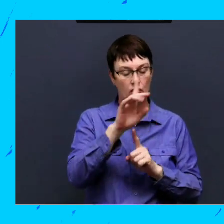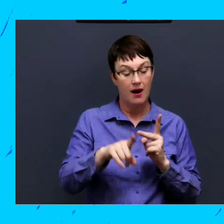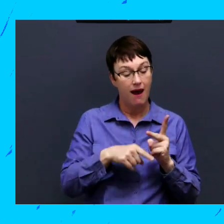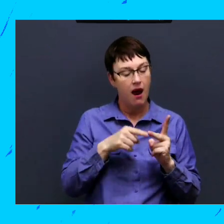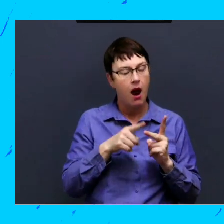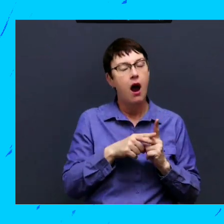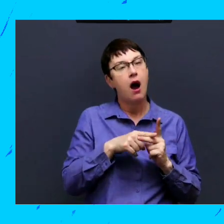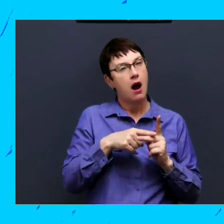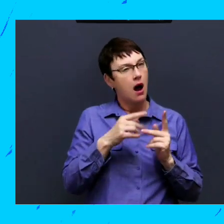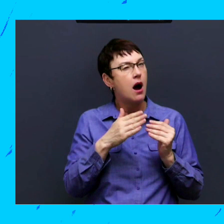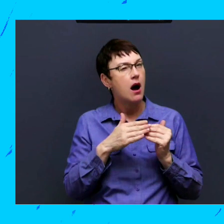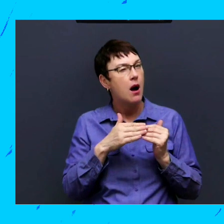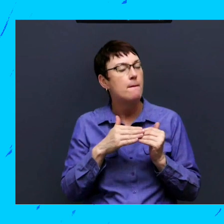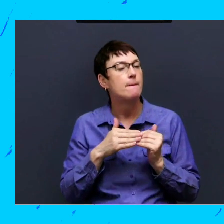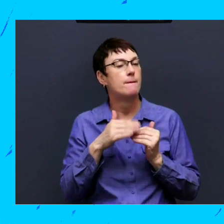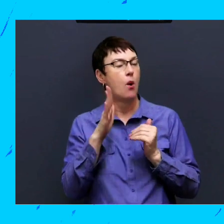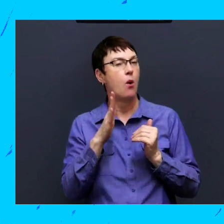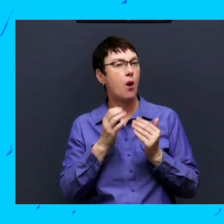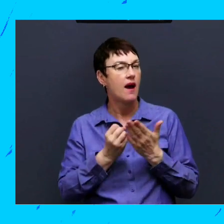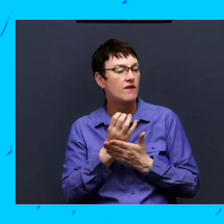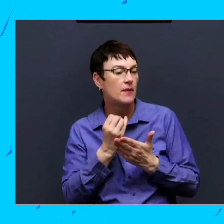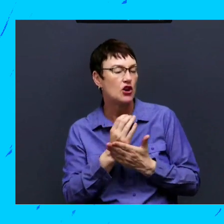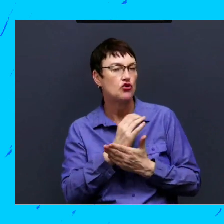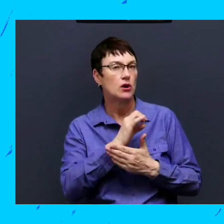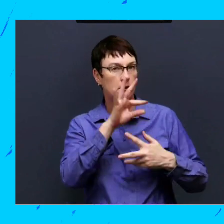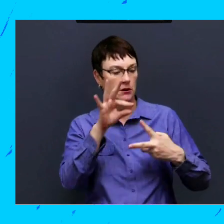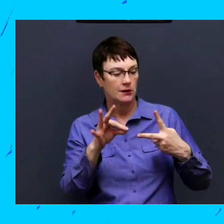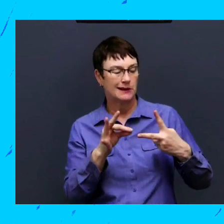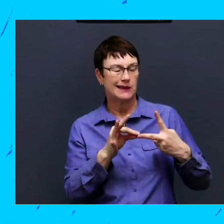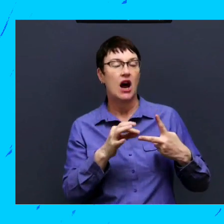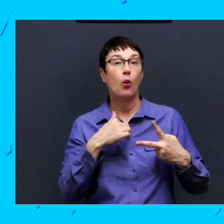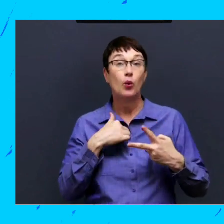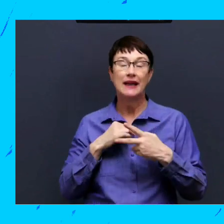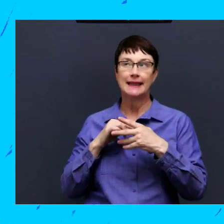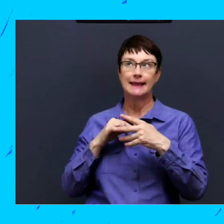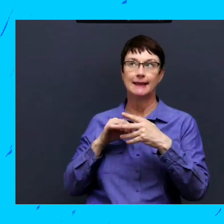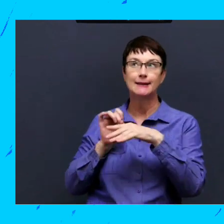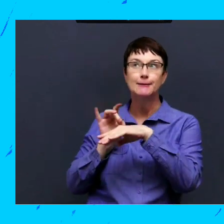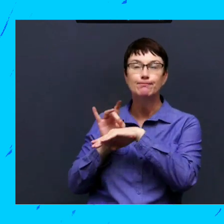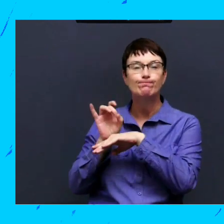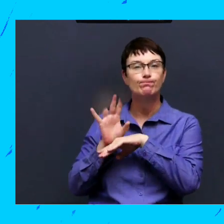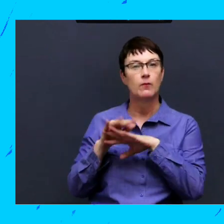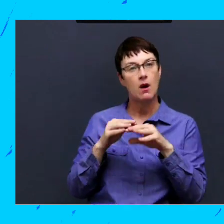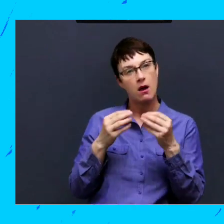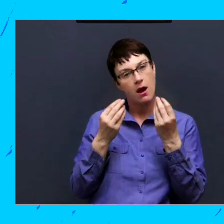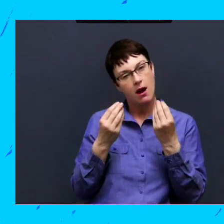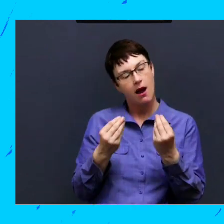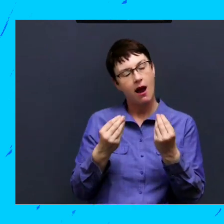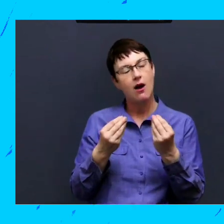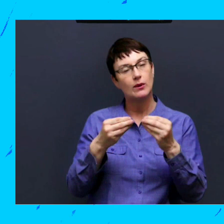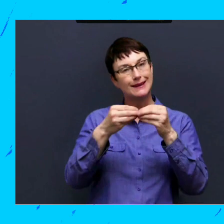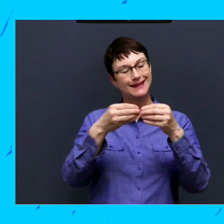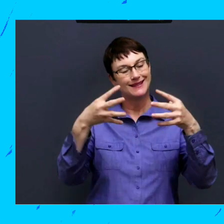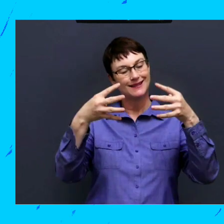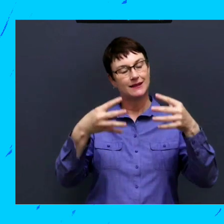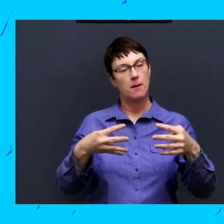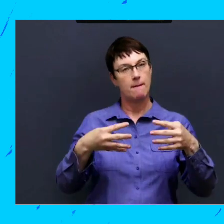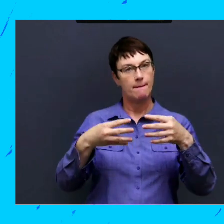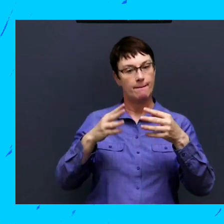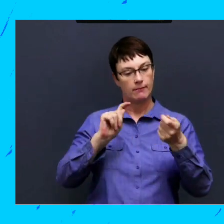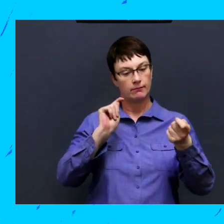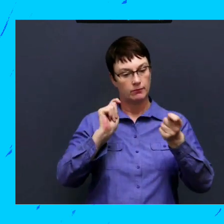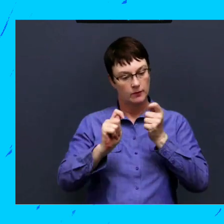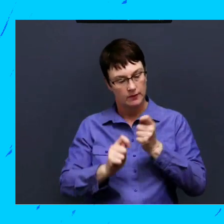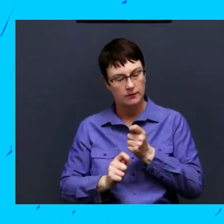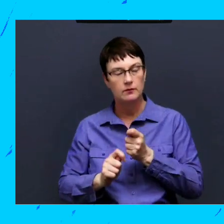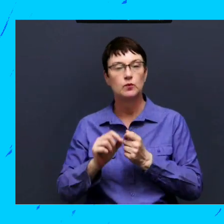estos adolescentes para poder dar informaciones y para poder desayunar